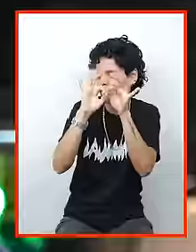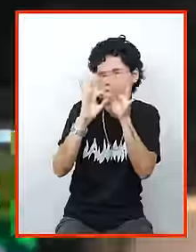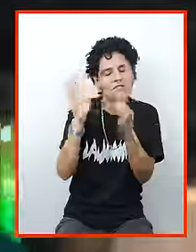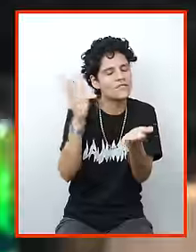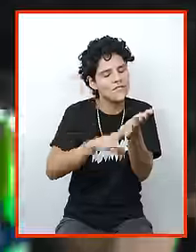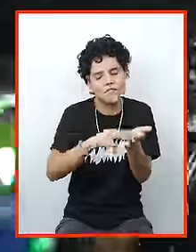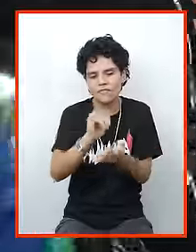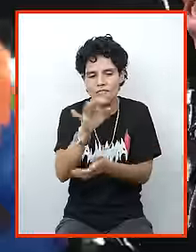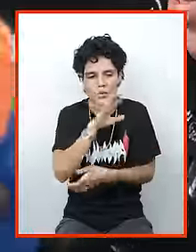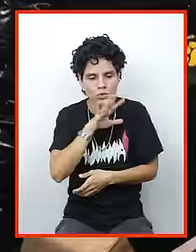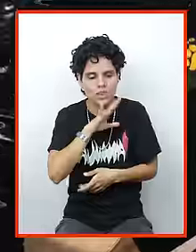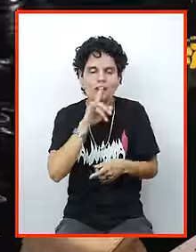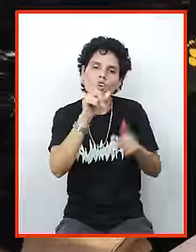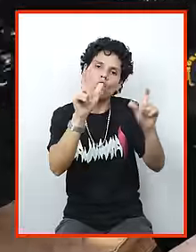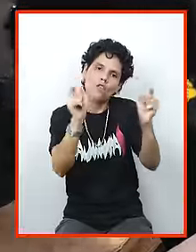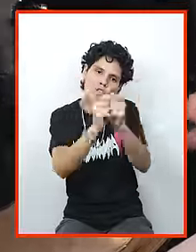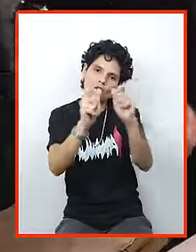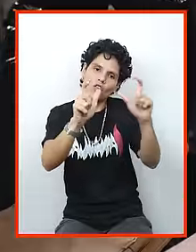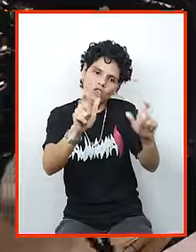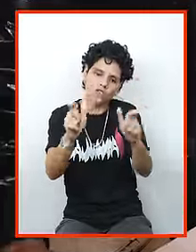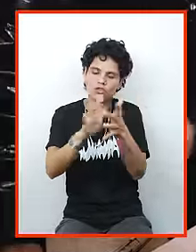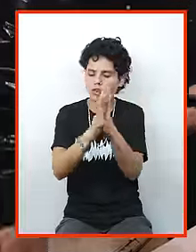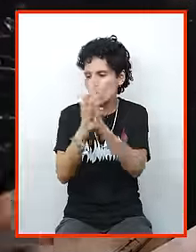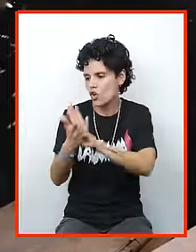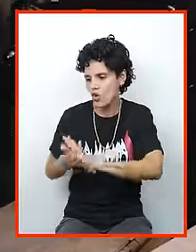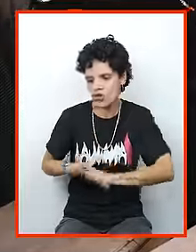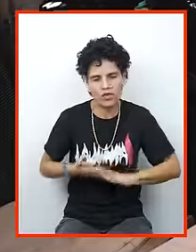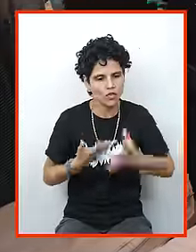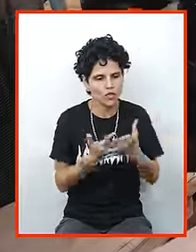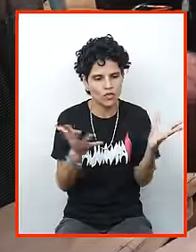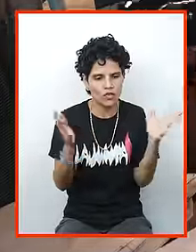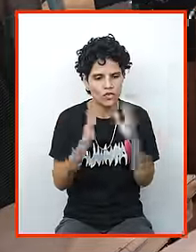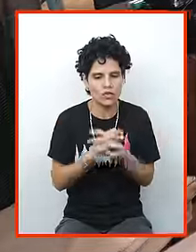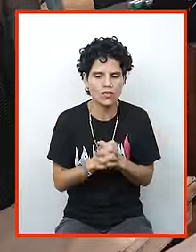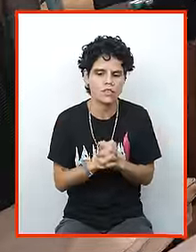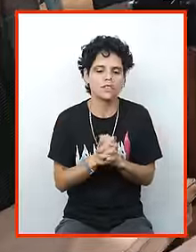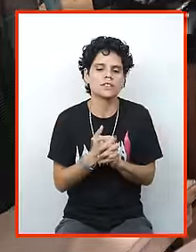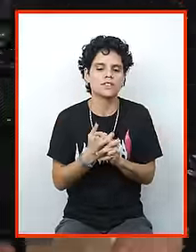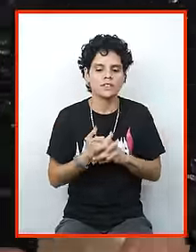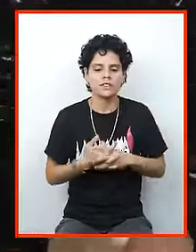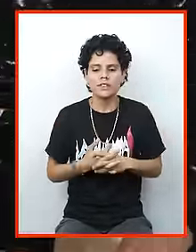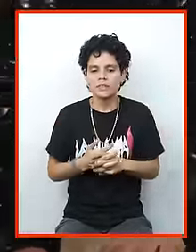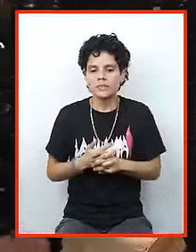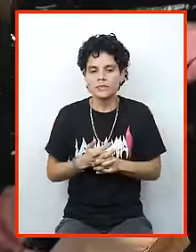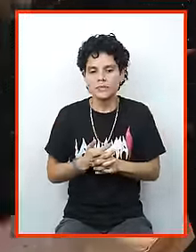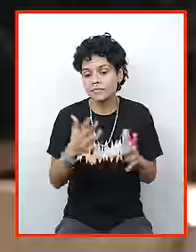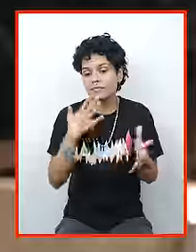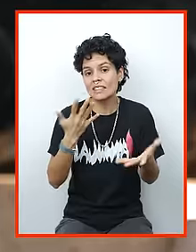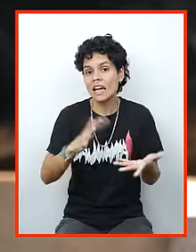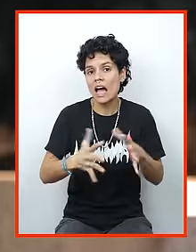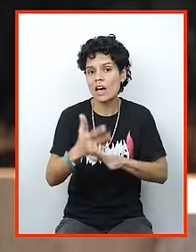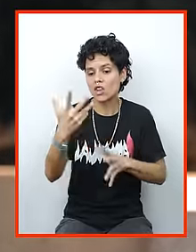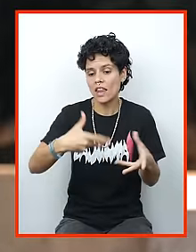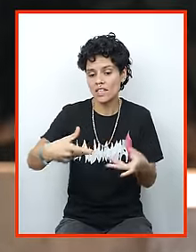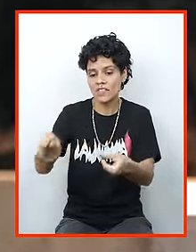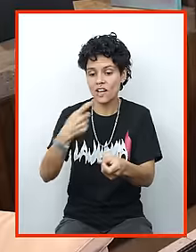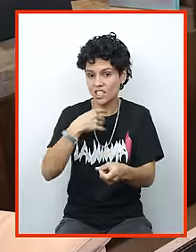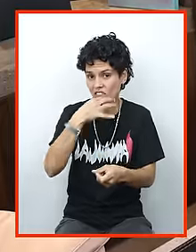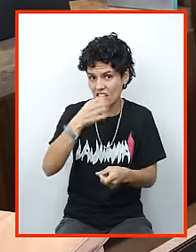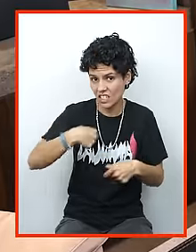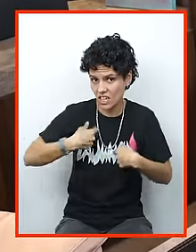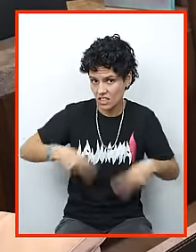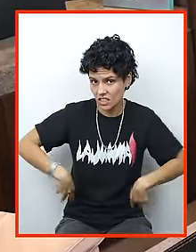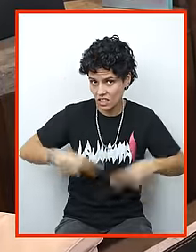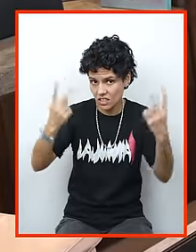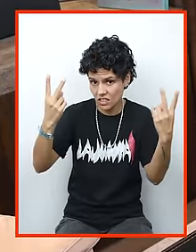pasaste. Hermoso. Lo va a usar, ¿ah? Queríamos hacer una fotito y todo. Voy a poner todos mis regalitos aquí, ¿puedo? Sí, dale. Yo tengo los míos aquí. La caja no te la podías porque te